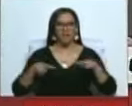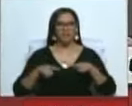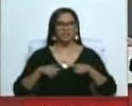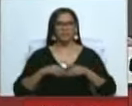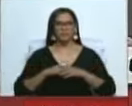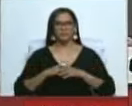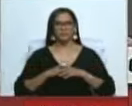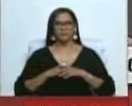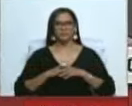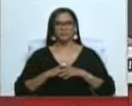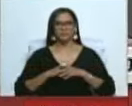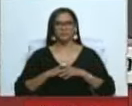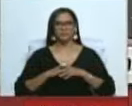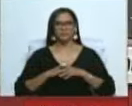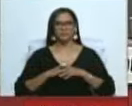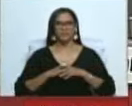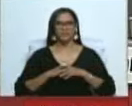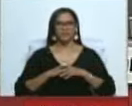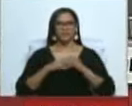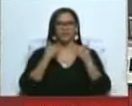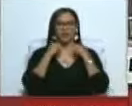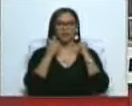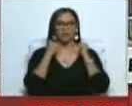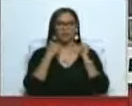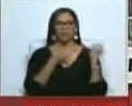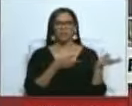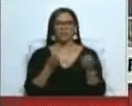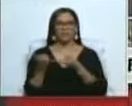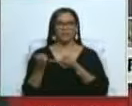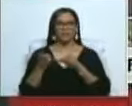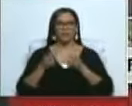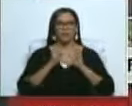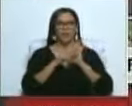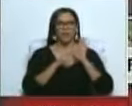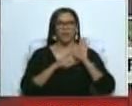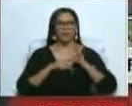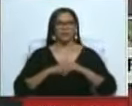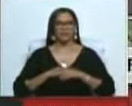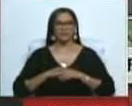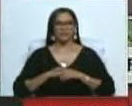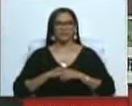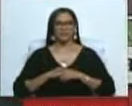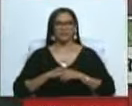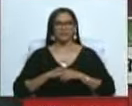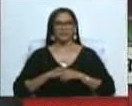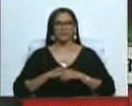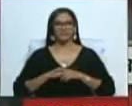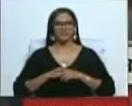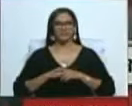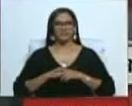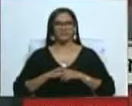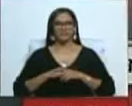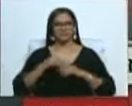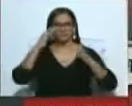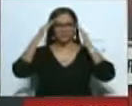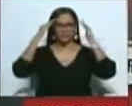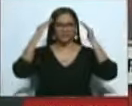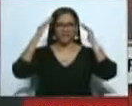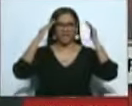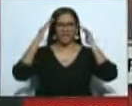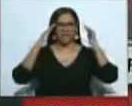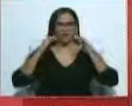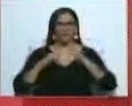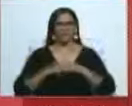en el laguito. En el laguito. Este fue Aristóbulo que les invitamos ayer al programa. No, he visto a Noelí Pocaterra, vale. Un saludo a Noelí.